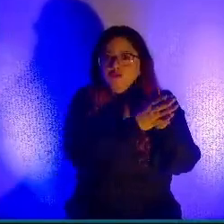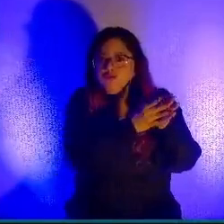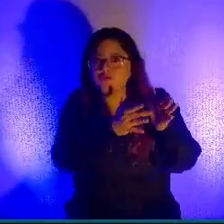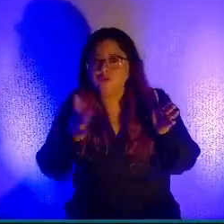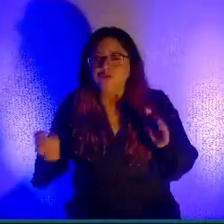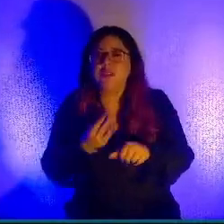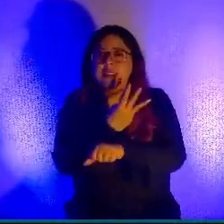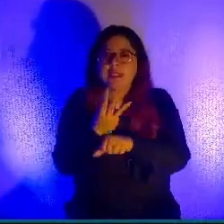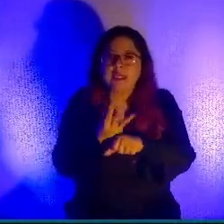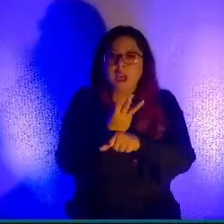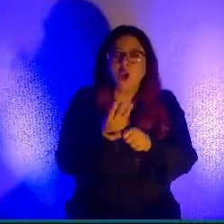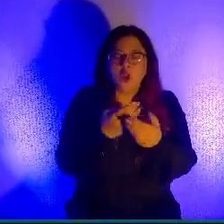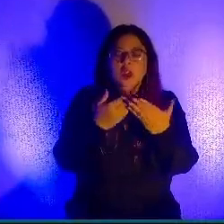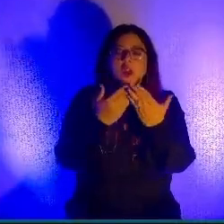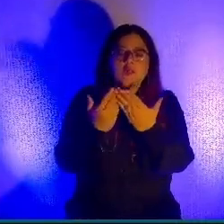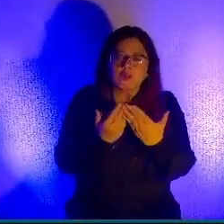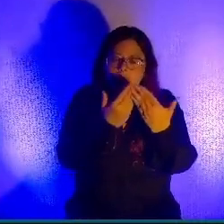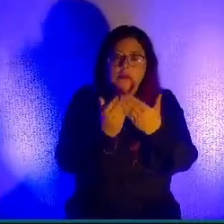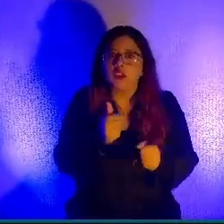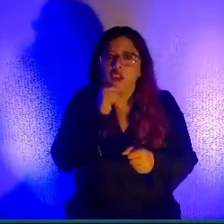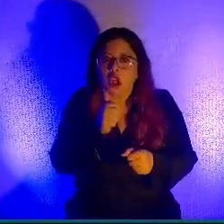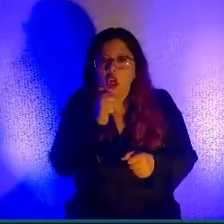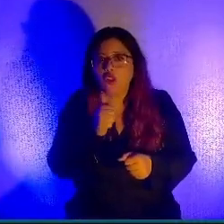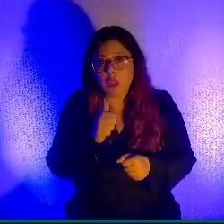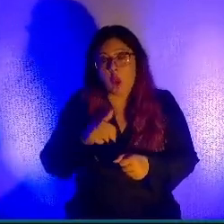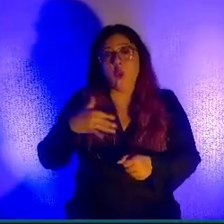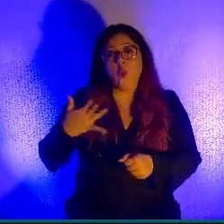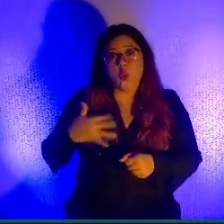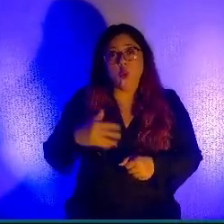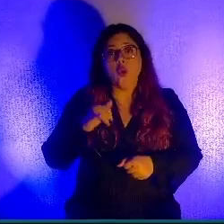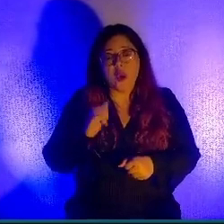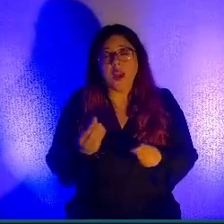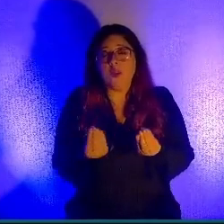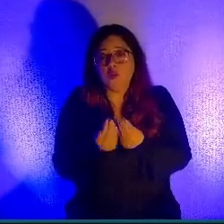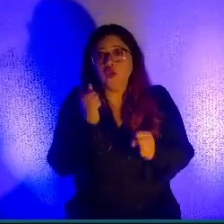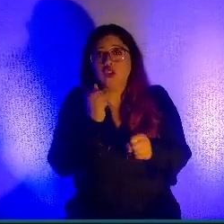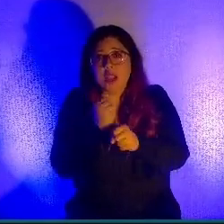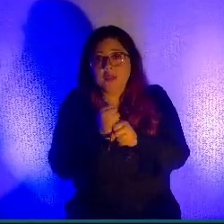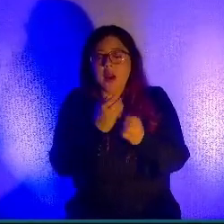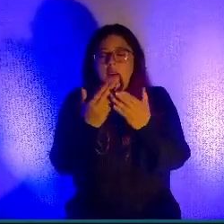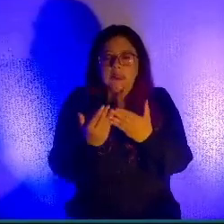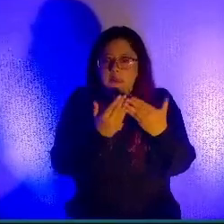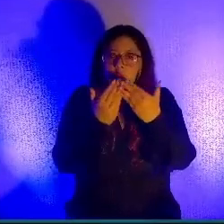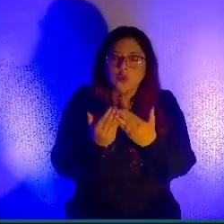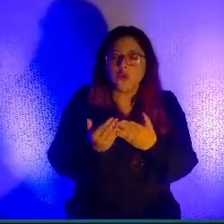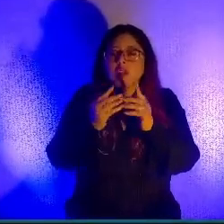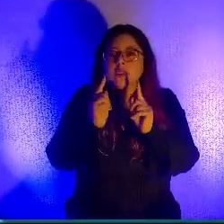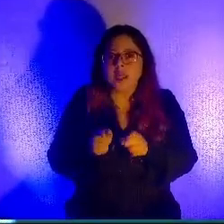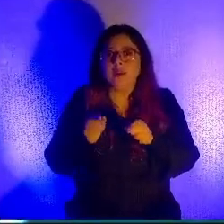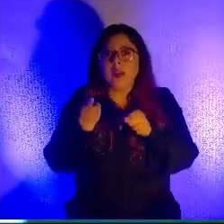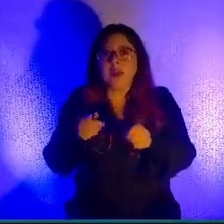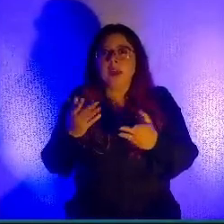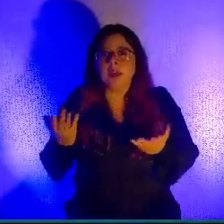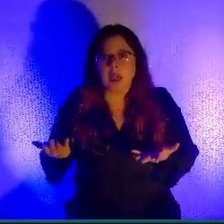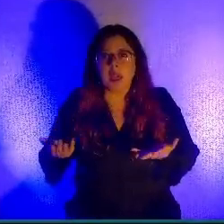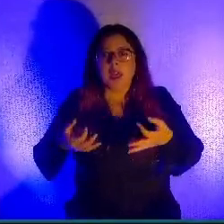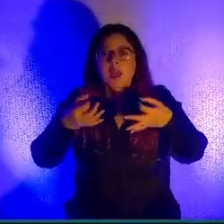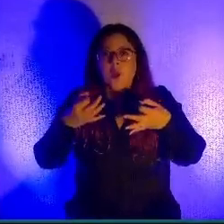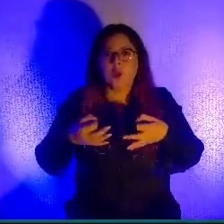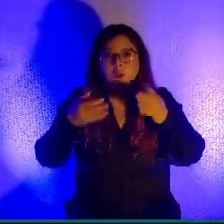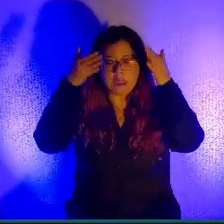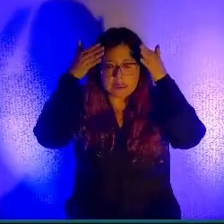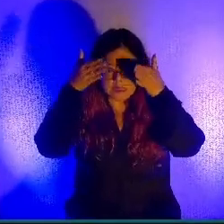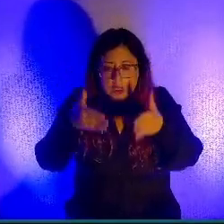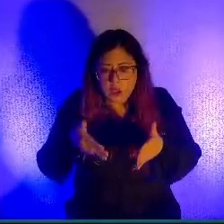3 horas estudiando por día no es menor mucho trabajo mucho estudio tiene que poner ahí la cabeza para